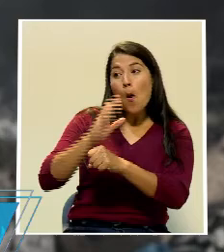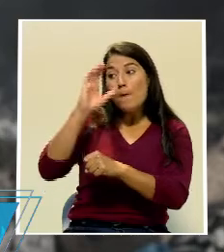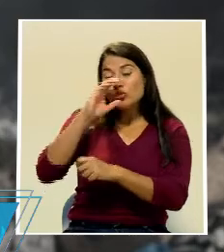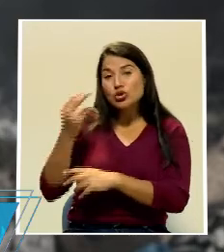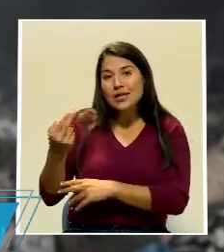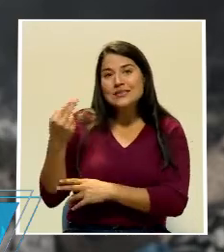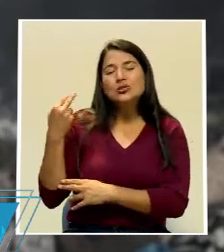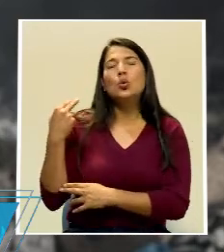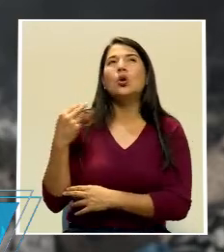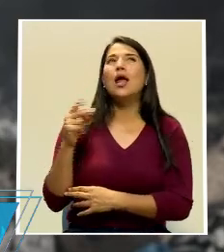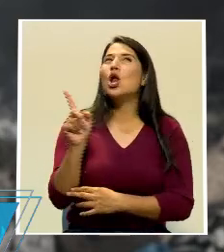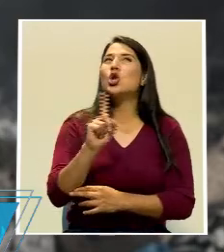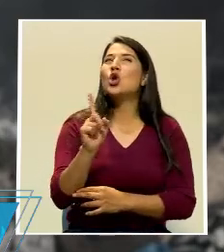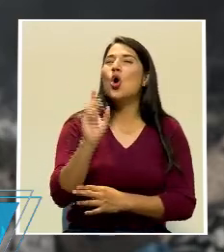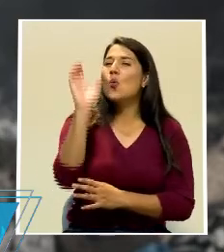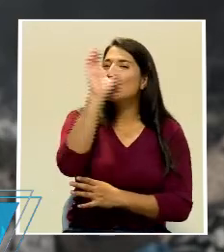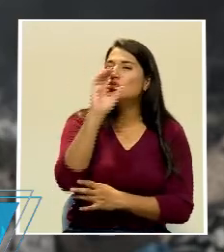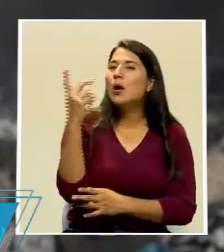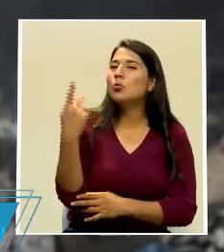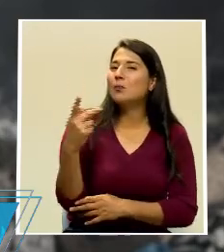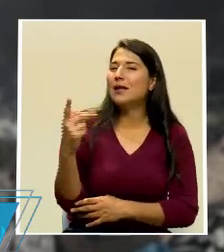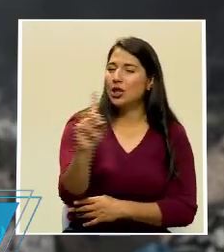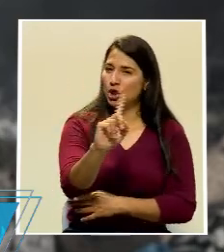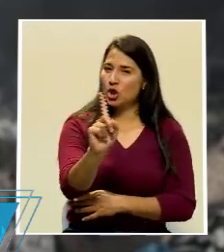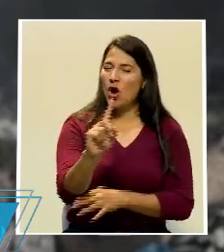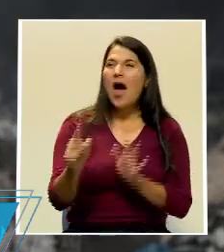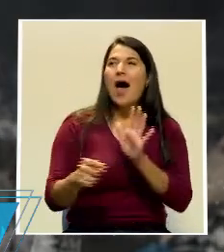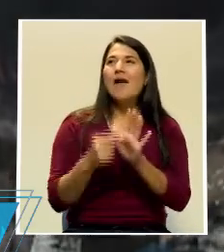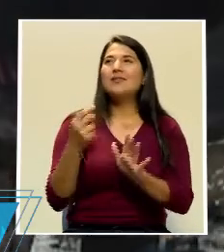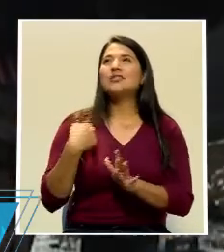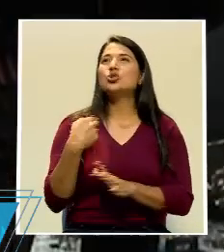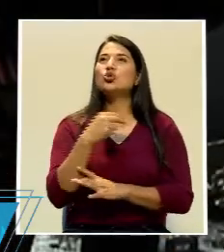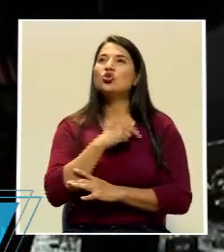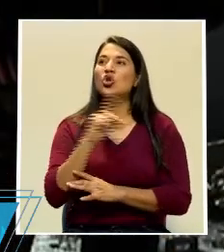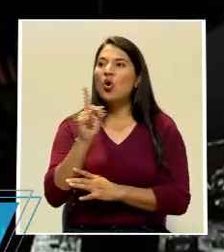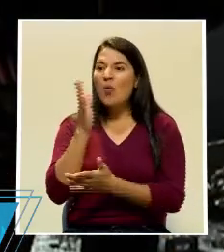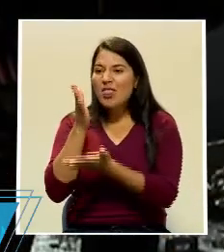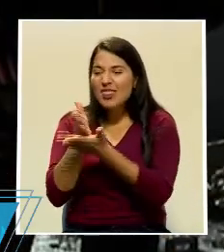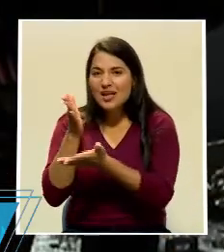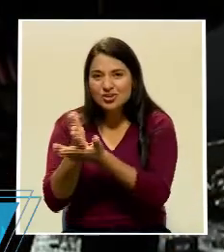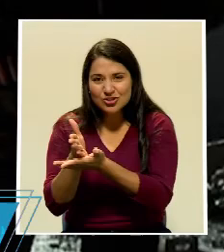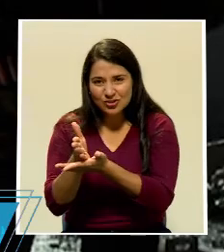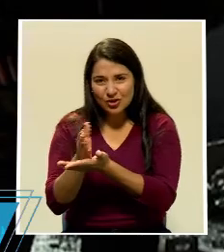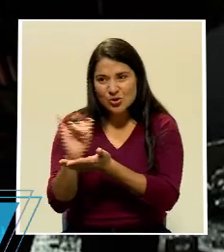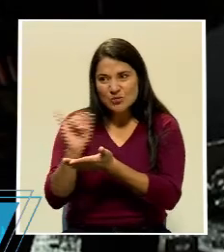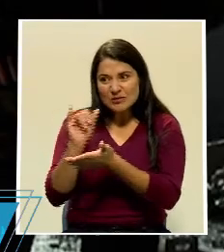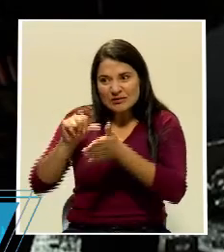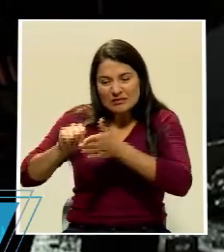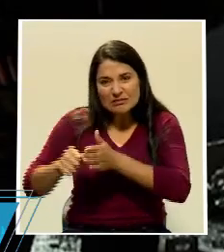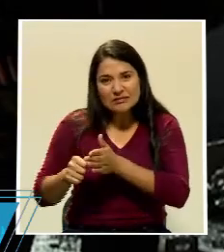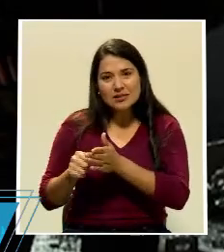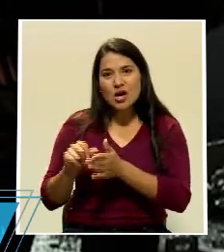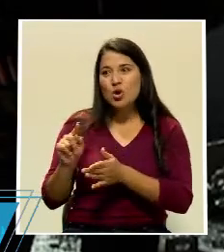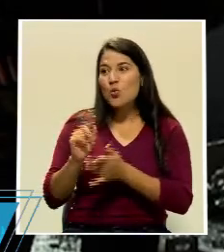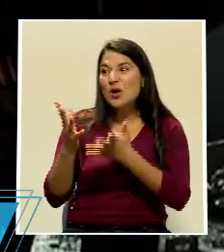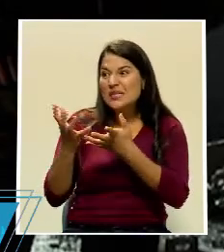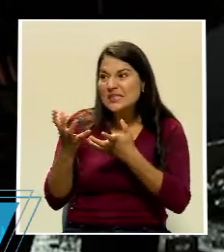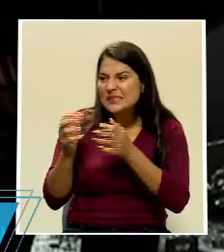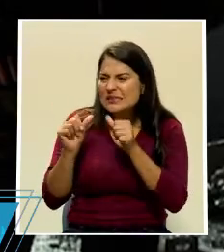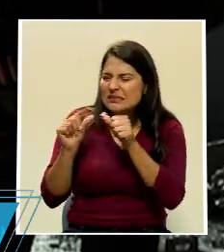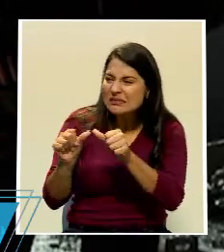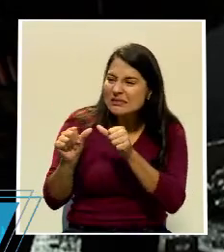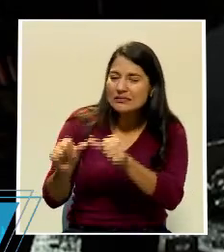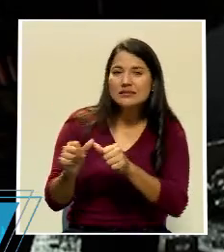más que buscar el peligro, es que a veces somos como un poco necios, como muy insistentes, ¿verdad? Como muy persistentes,